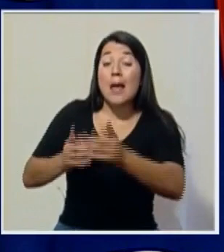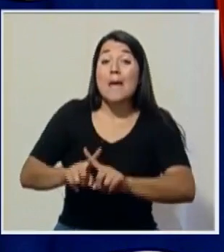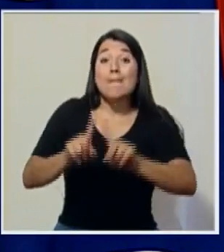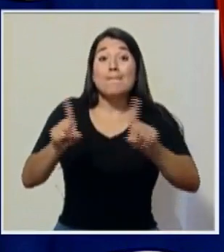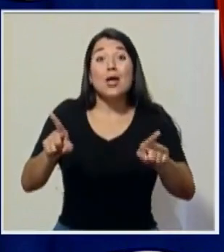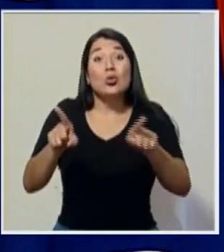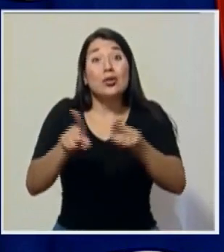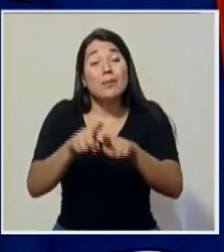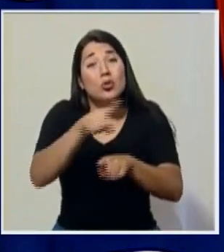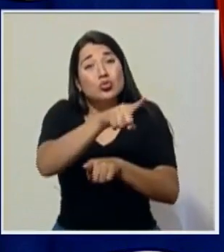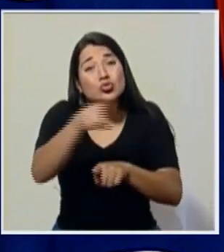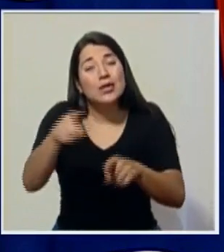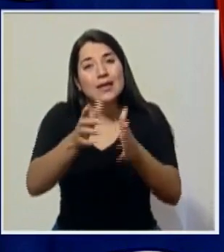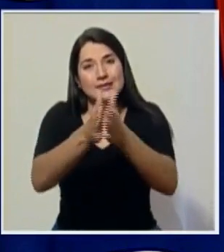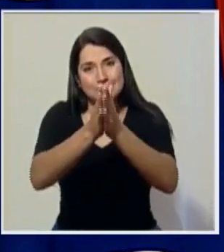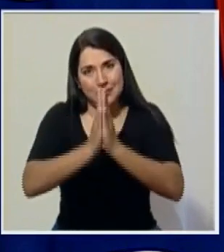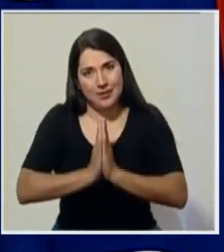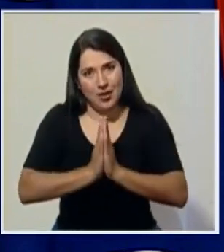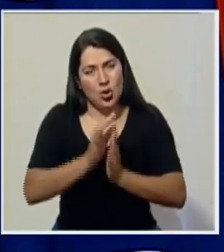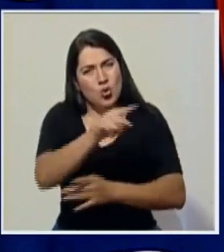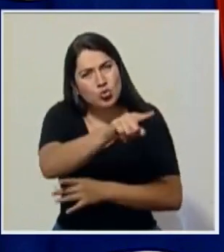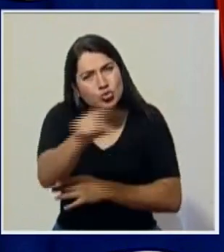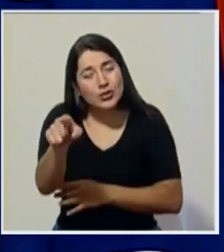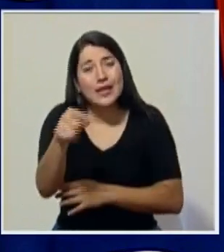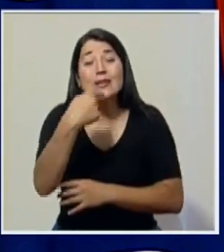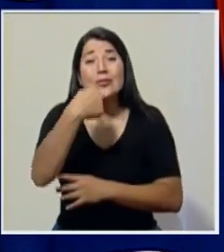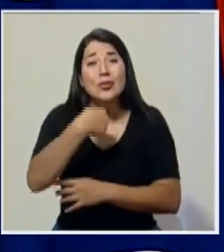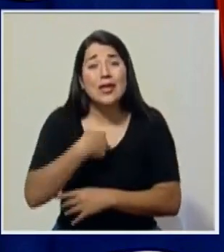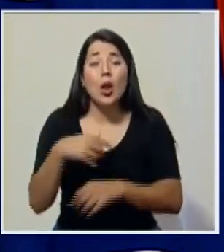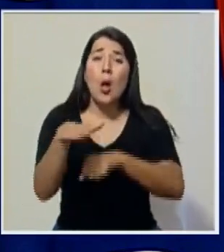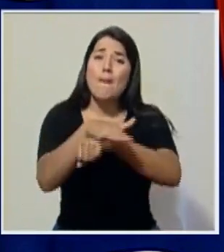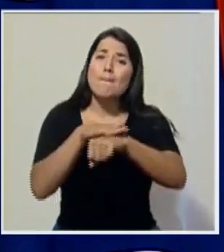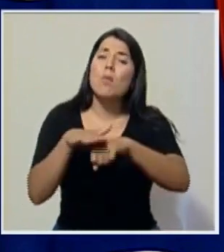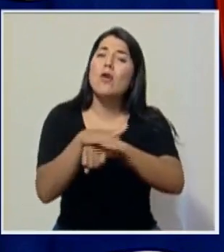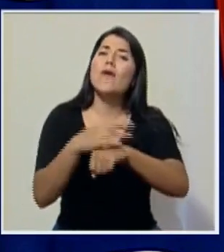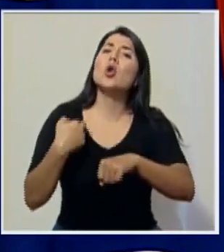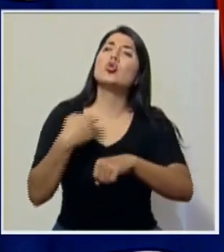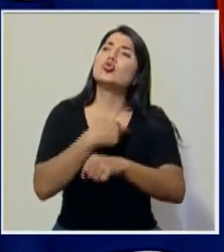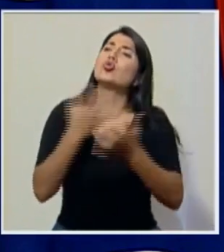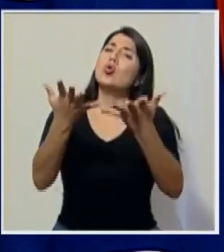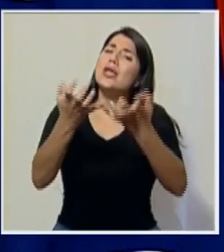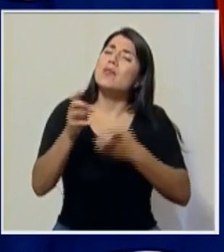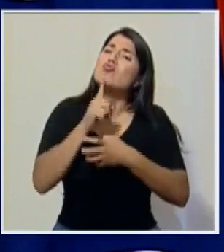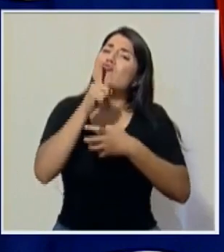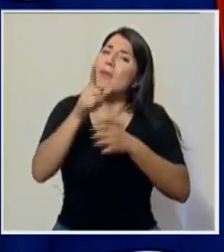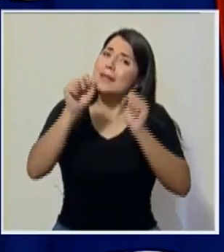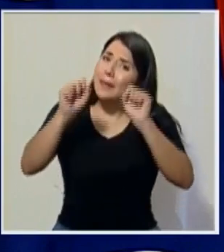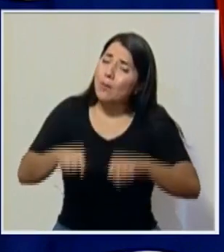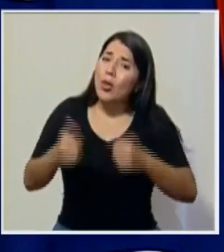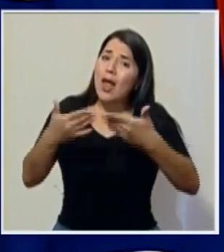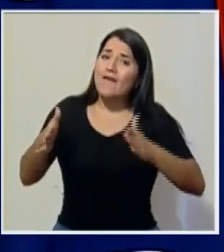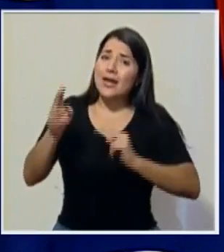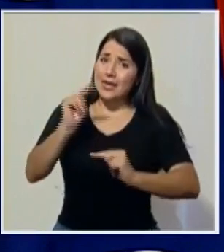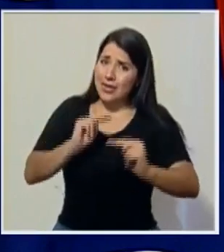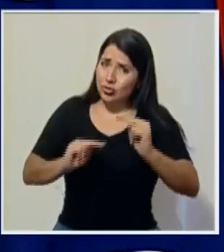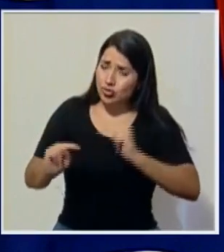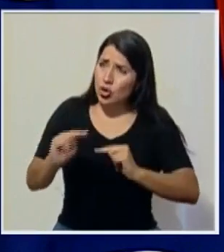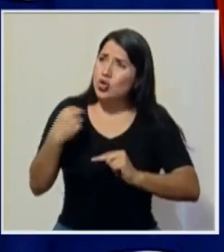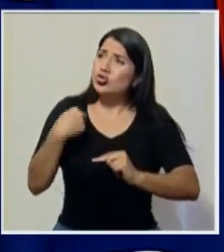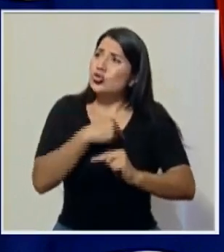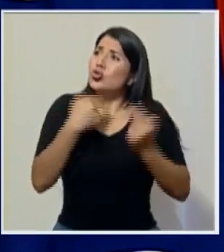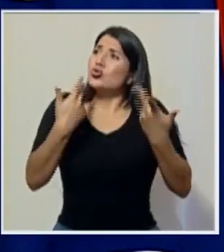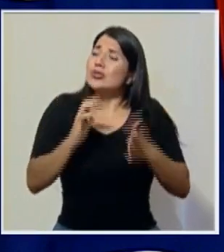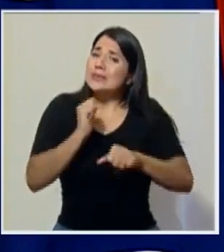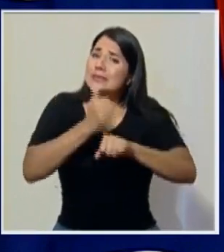ustedes nos la han pedido, nos han dicho, por favor, queremos realmente operar y estamos con nuestros protocolos